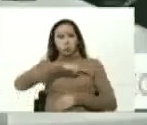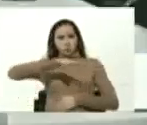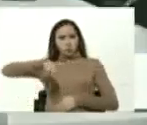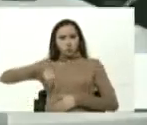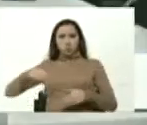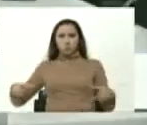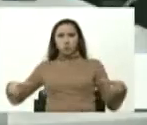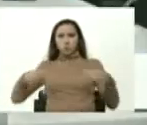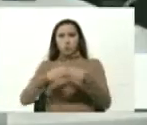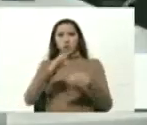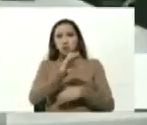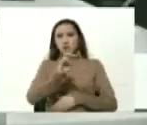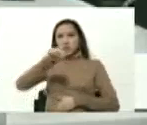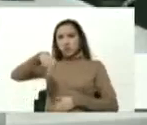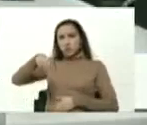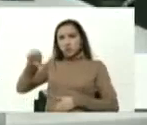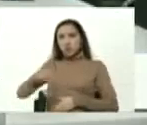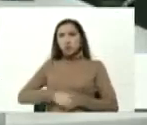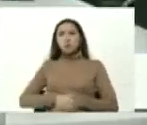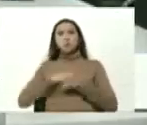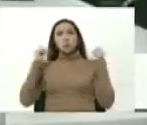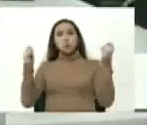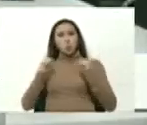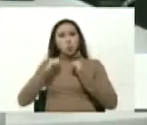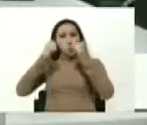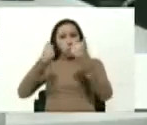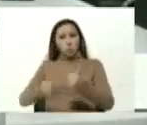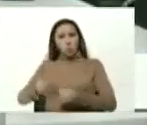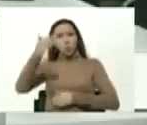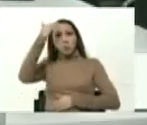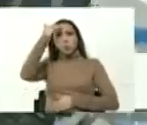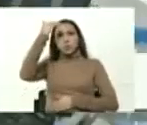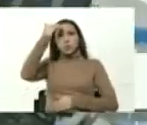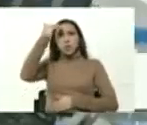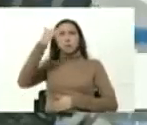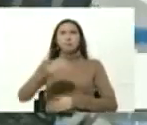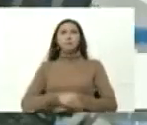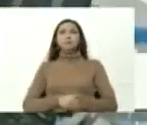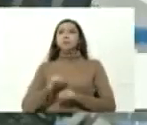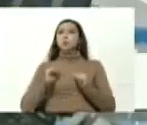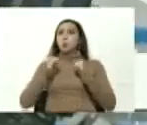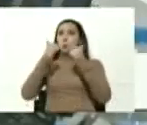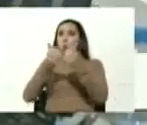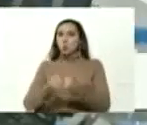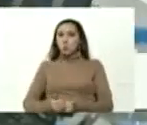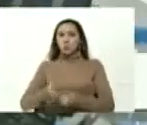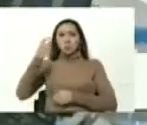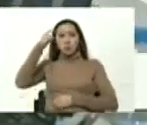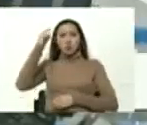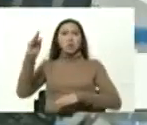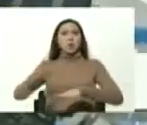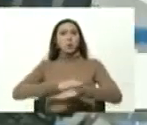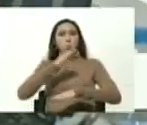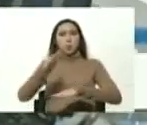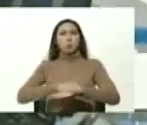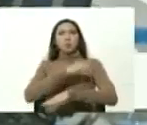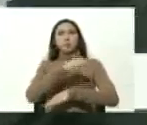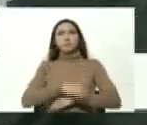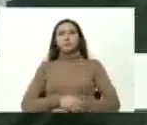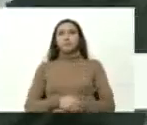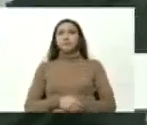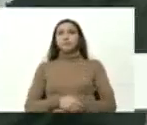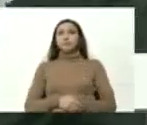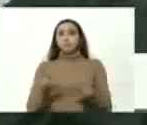Electoral. Cuando comienza la campaña electoral, que ustedes bien saben, comenzó el día 28.